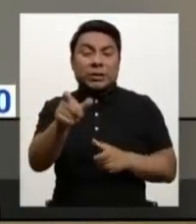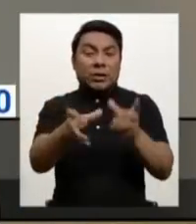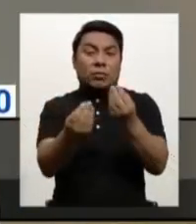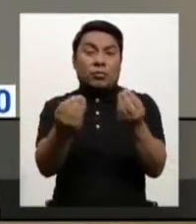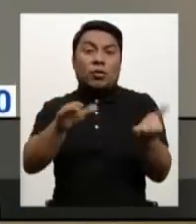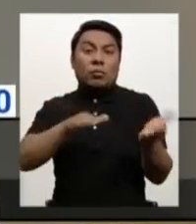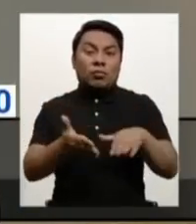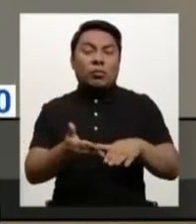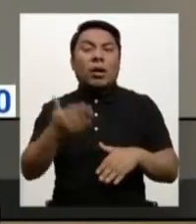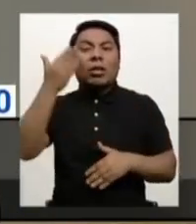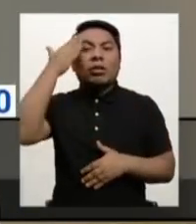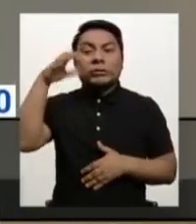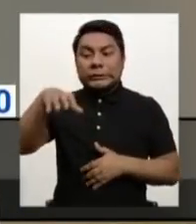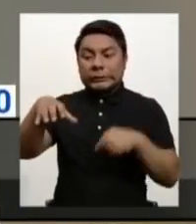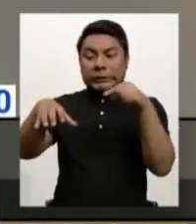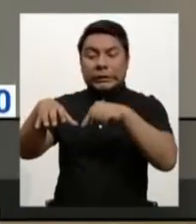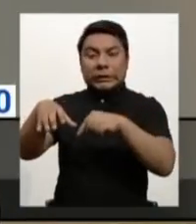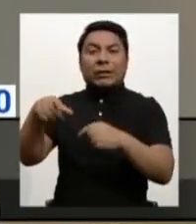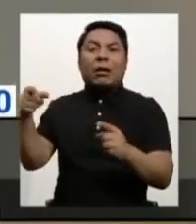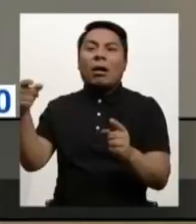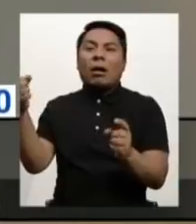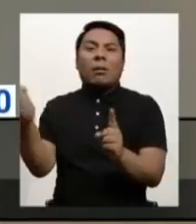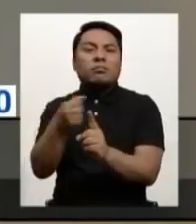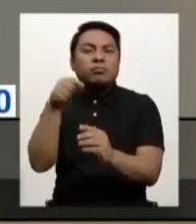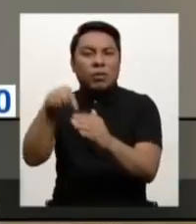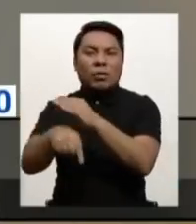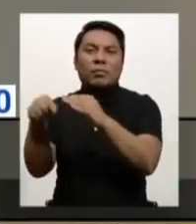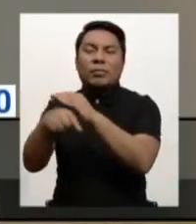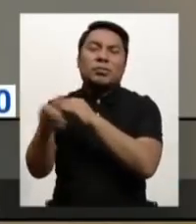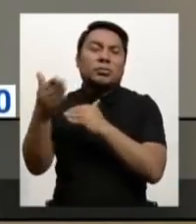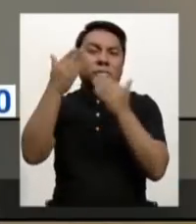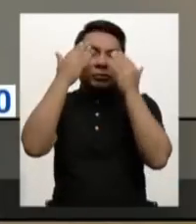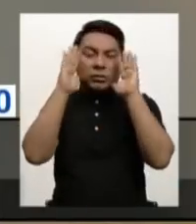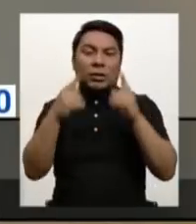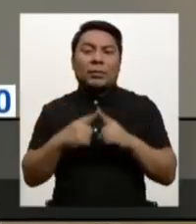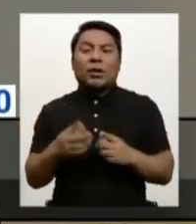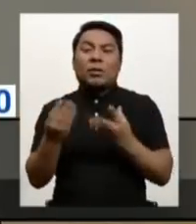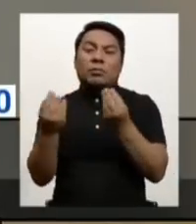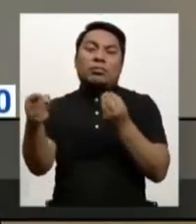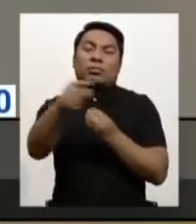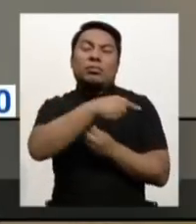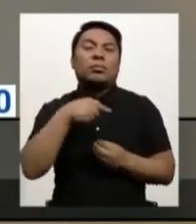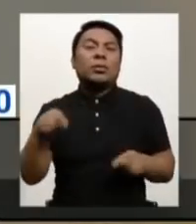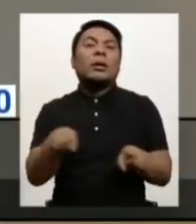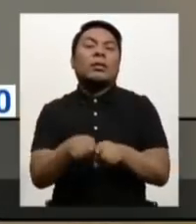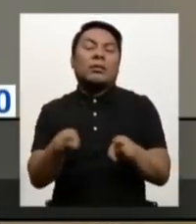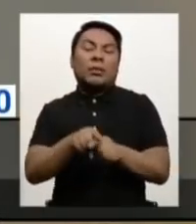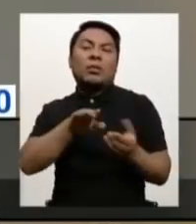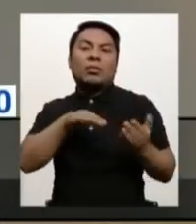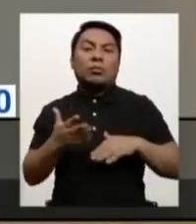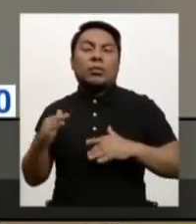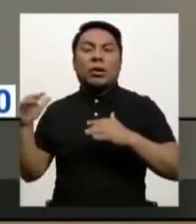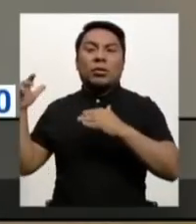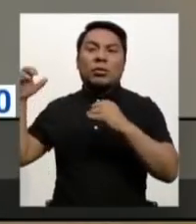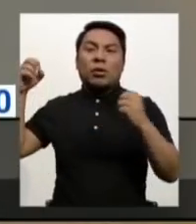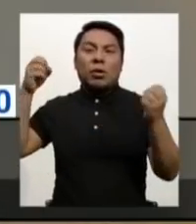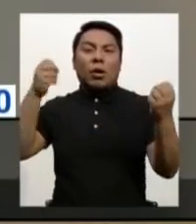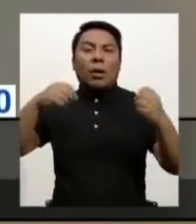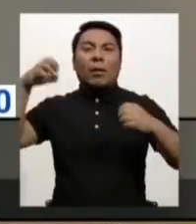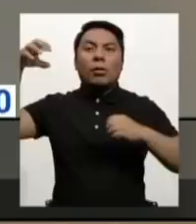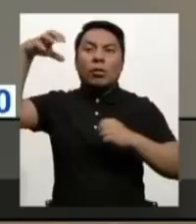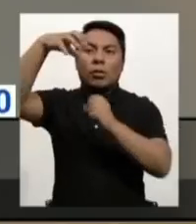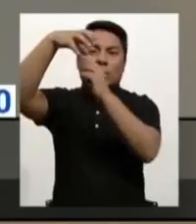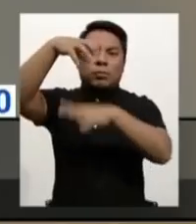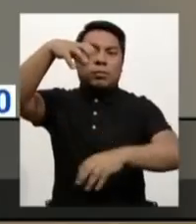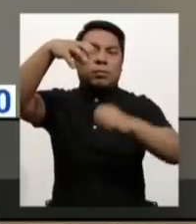estado islámico es posible que la principal fuente de victimización de la población civil en el caso específico de raqqa sean los bombardeos